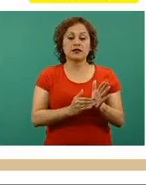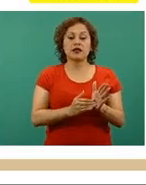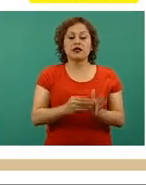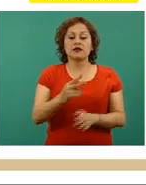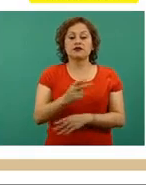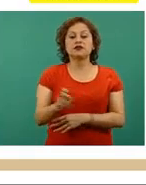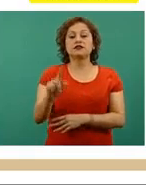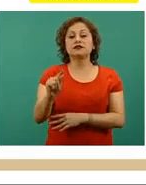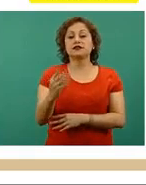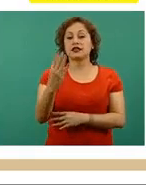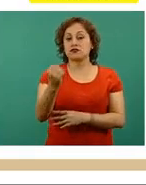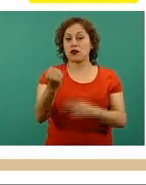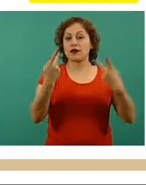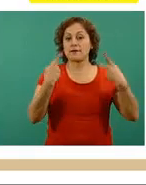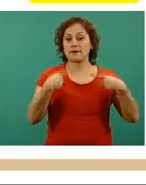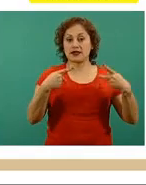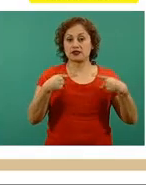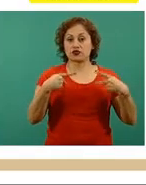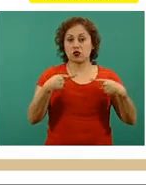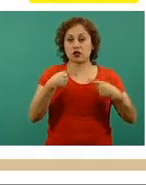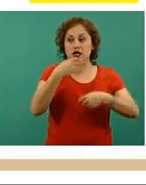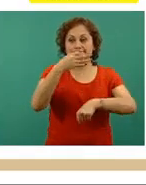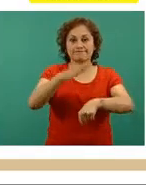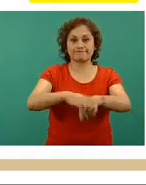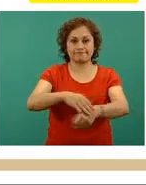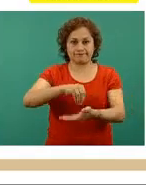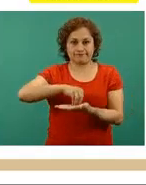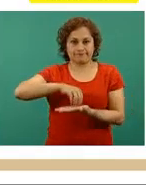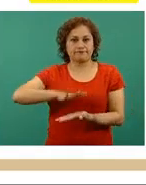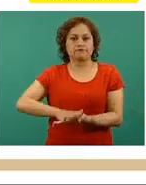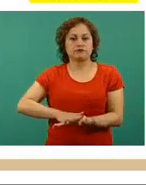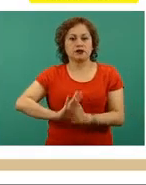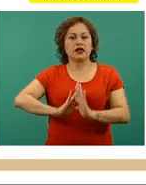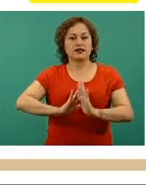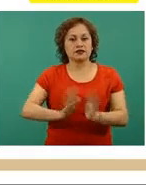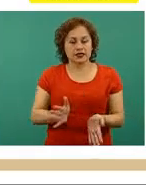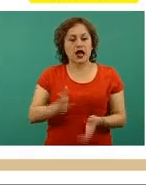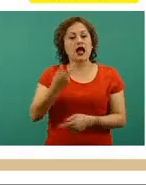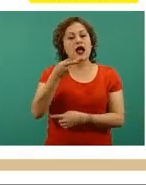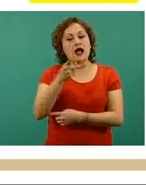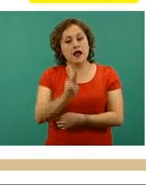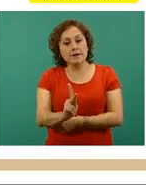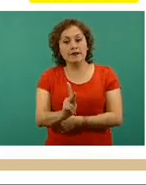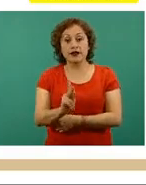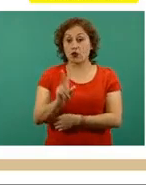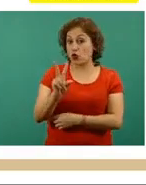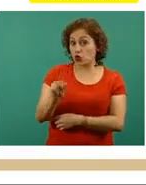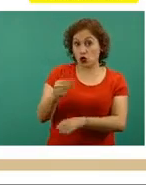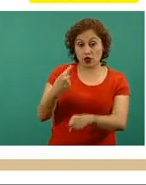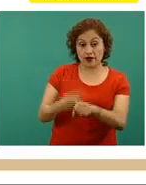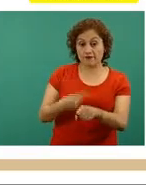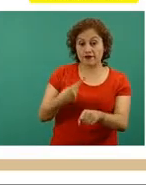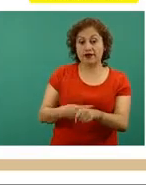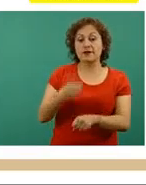5.865.279 personas, de las cuales han tenido un resultado negativo